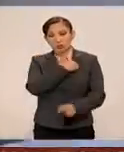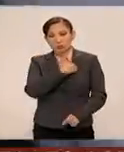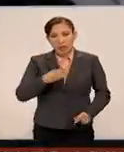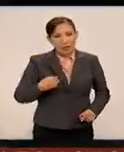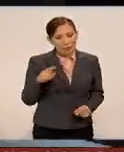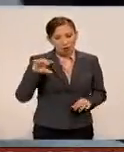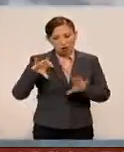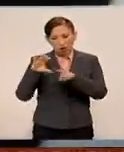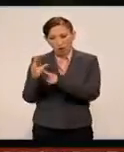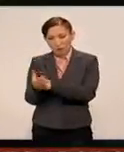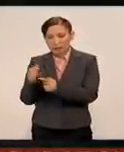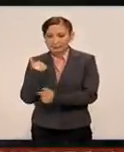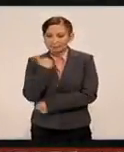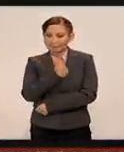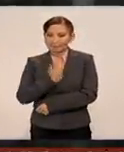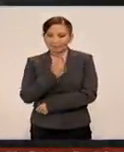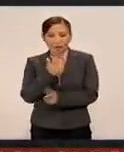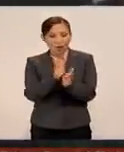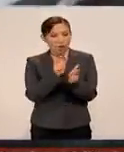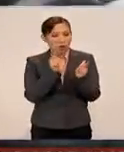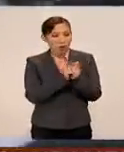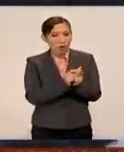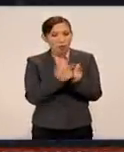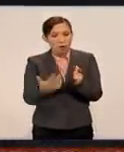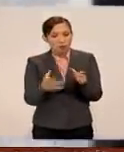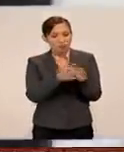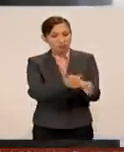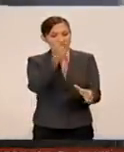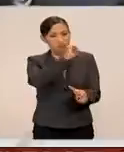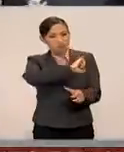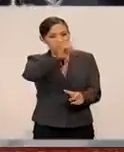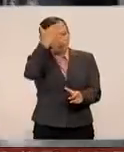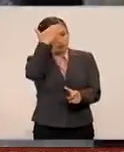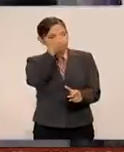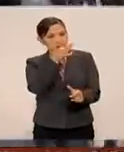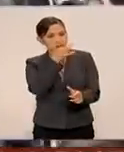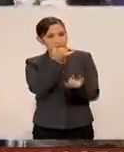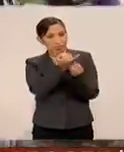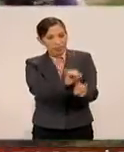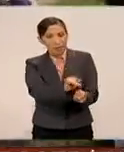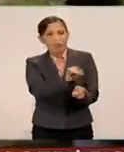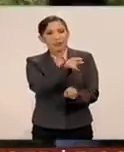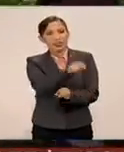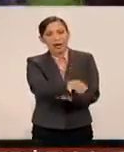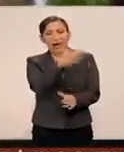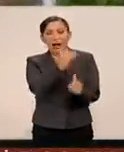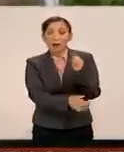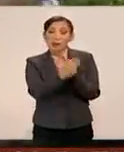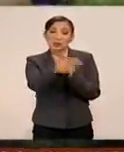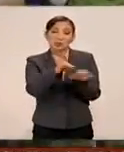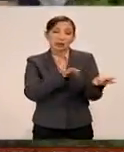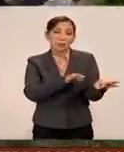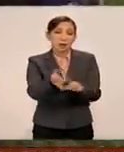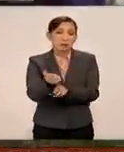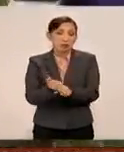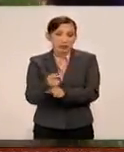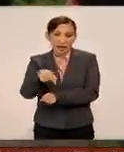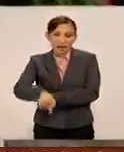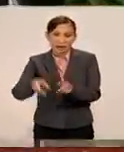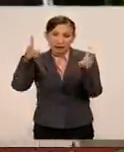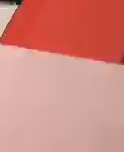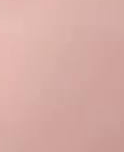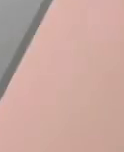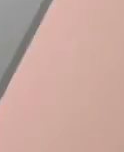integrantes de la comisión lamentan que el grupo interdisciplinario de expertos independientes concluya sus labores de investigación en este